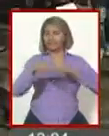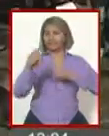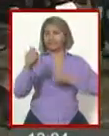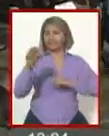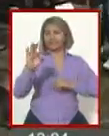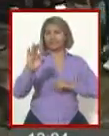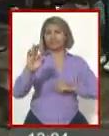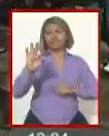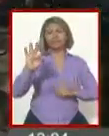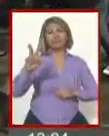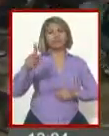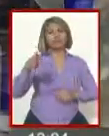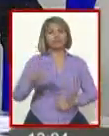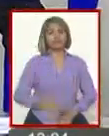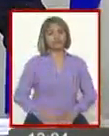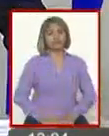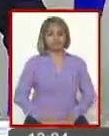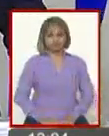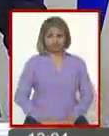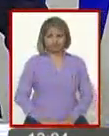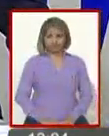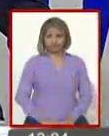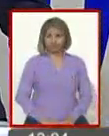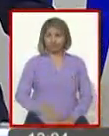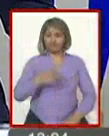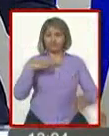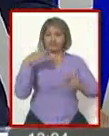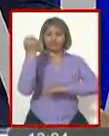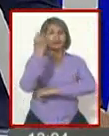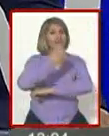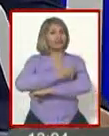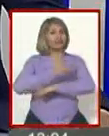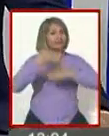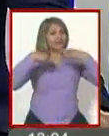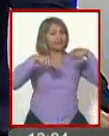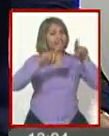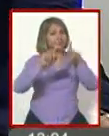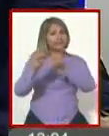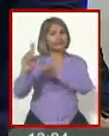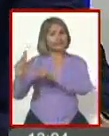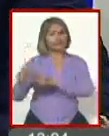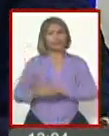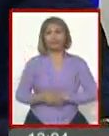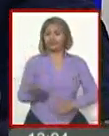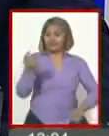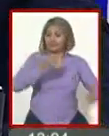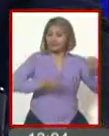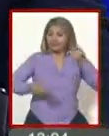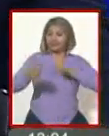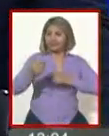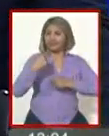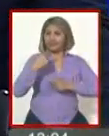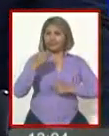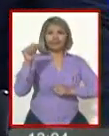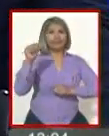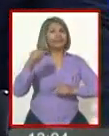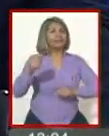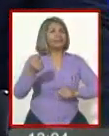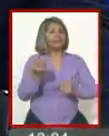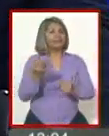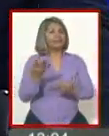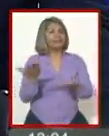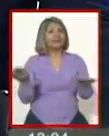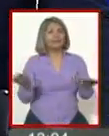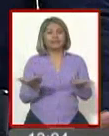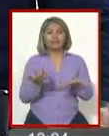de la AFP Previsión. En Noticieros al Día realizó un sondeo sobre este tema y los aportantes expresaron su preocupación por